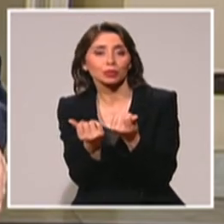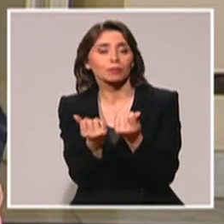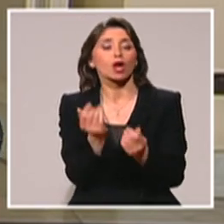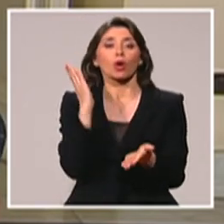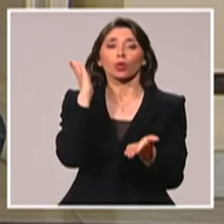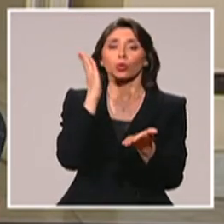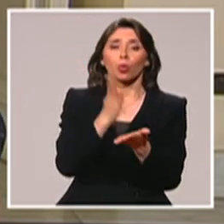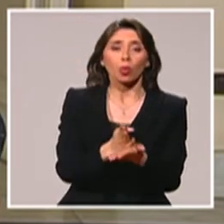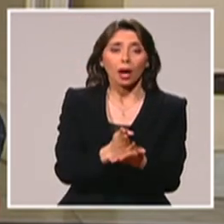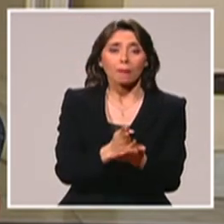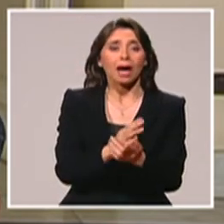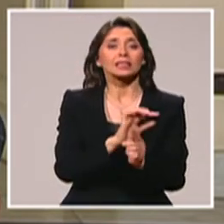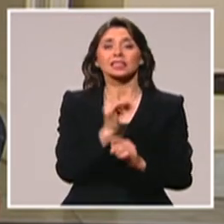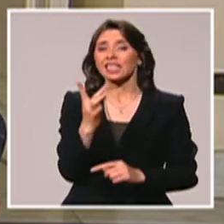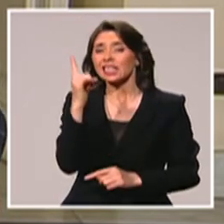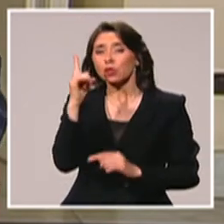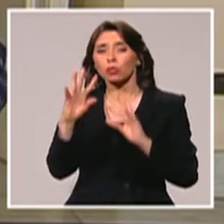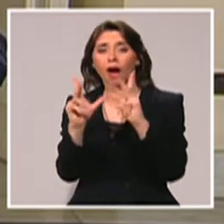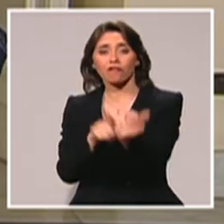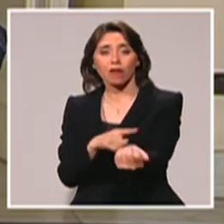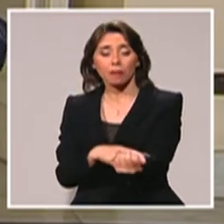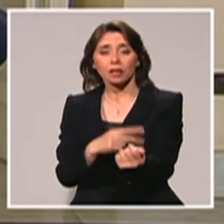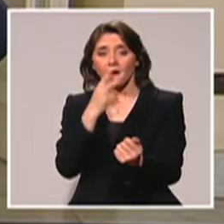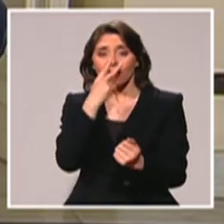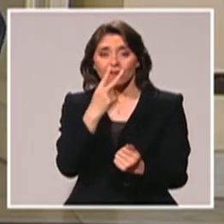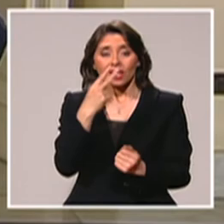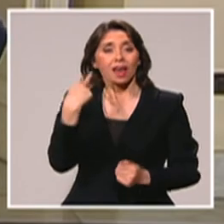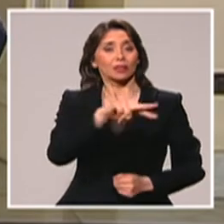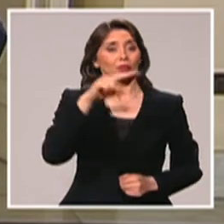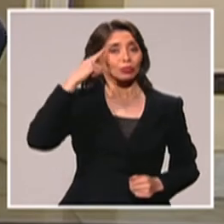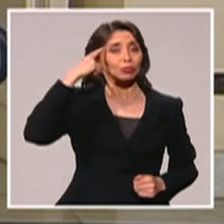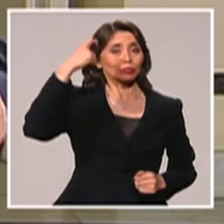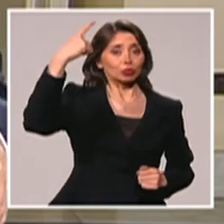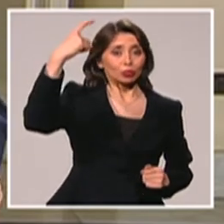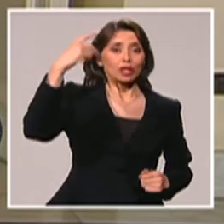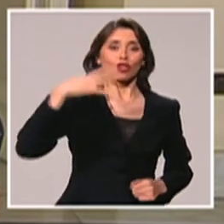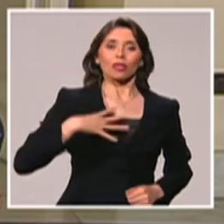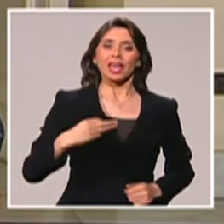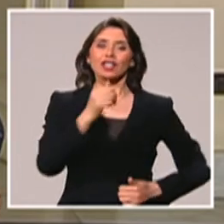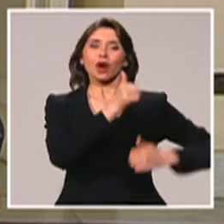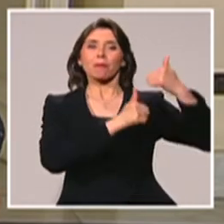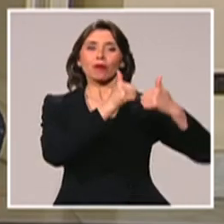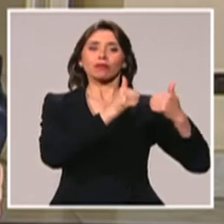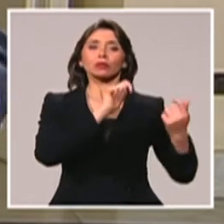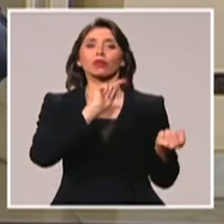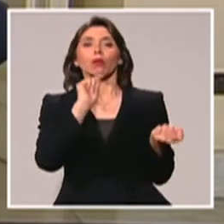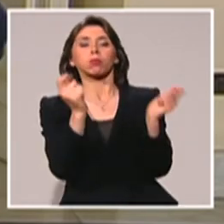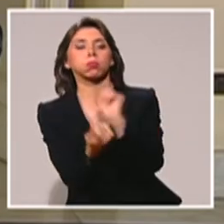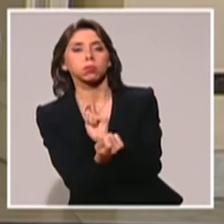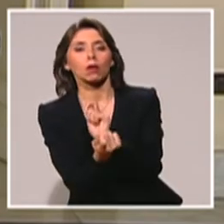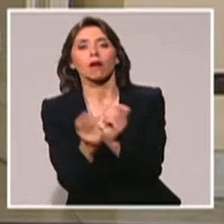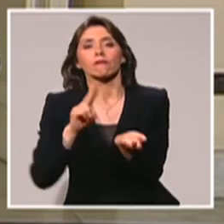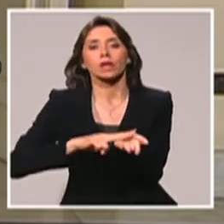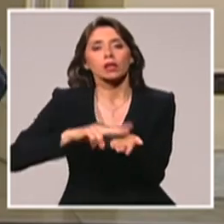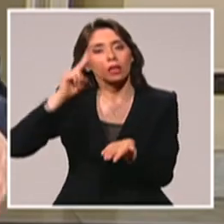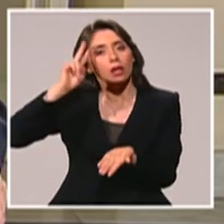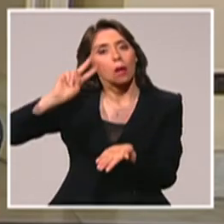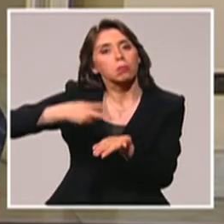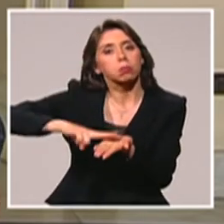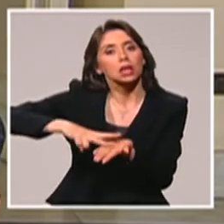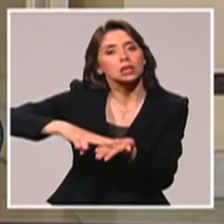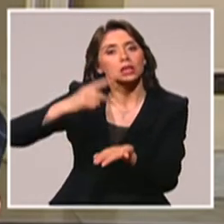nunca más ninguna familia vea transformado el sueño de un hijo profesional en una verdadera pesadilla